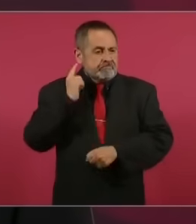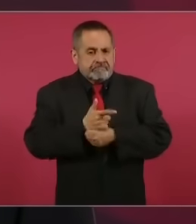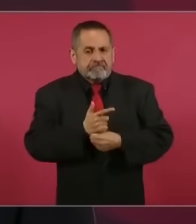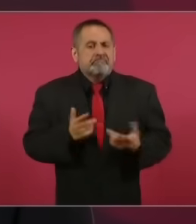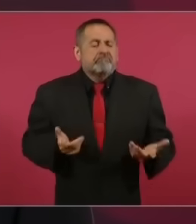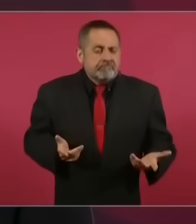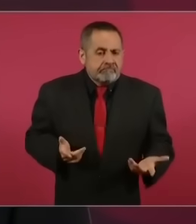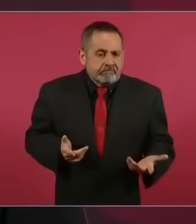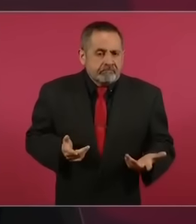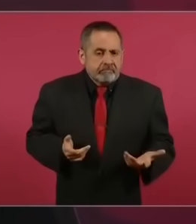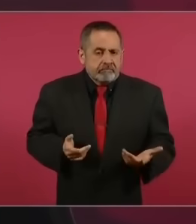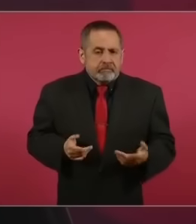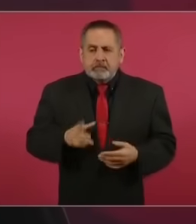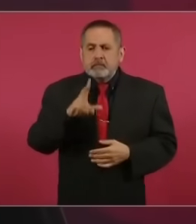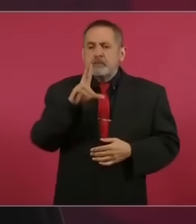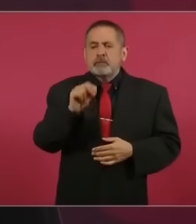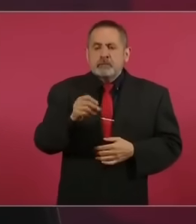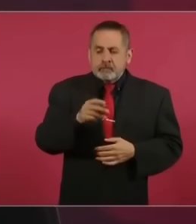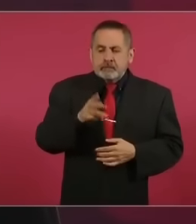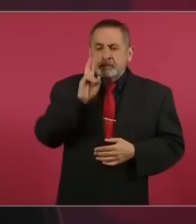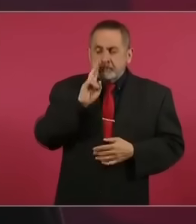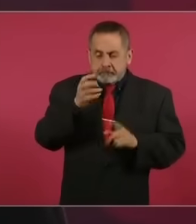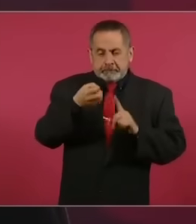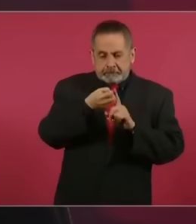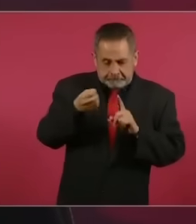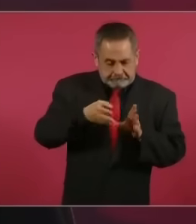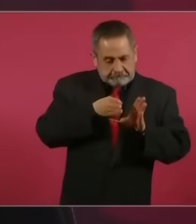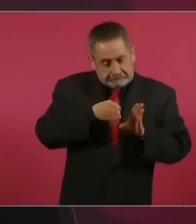no es un asunto de procedimiento